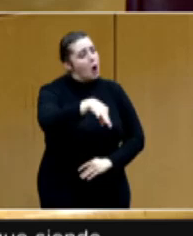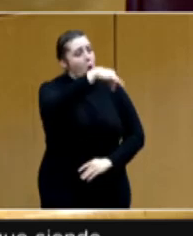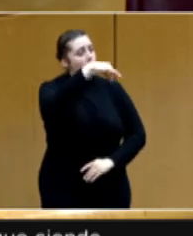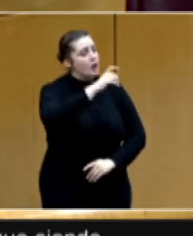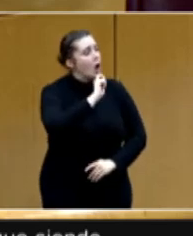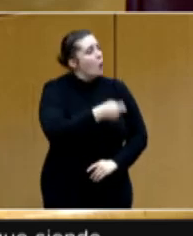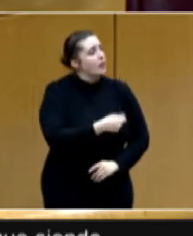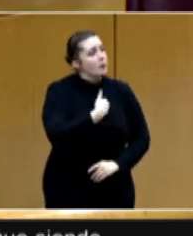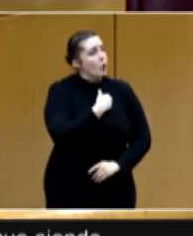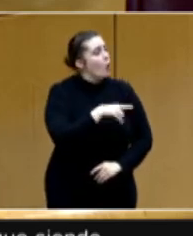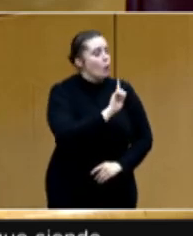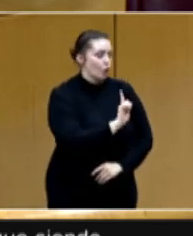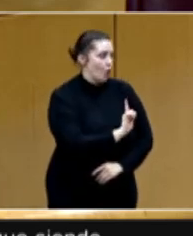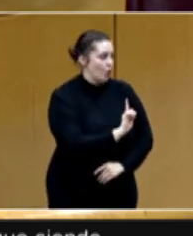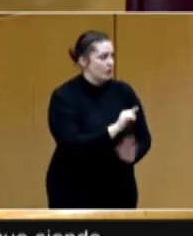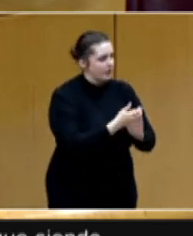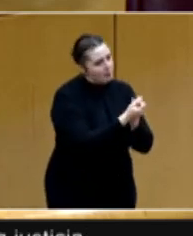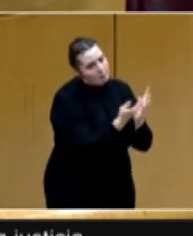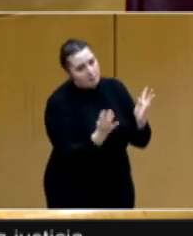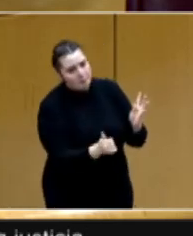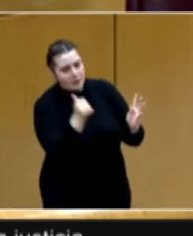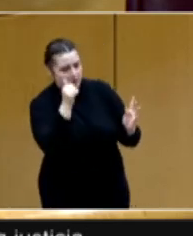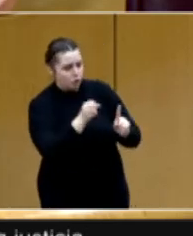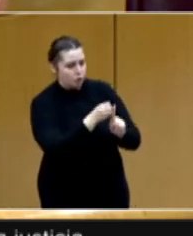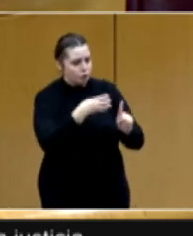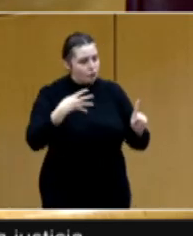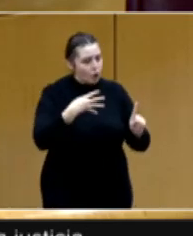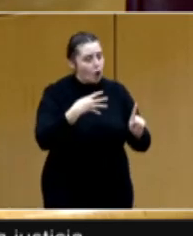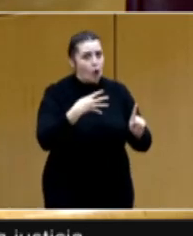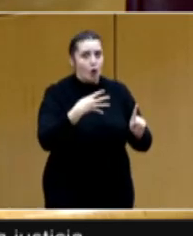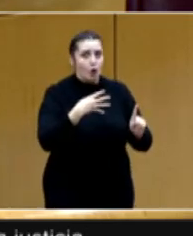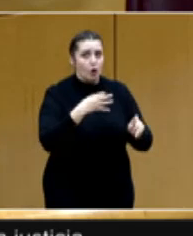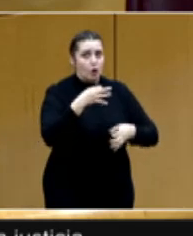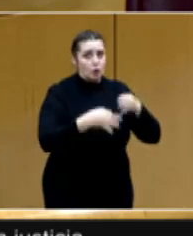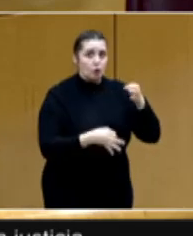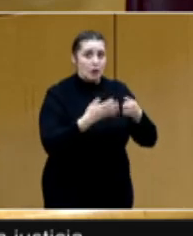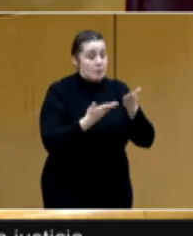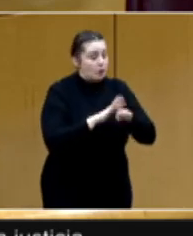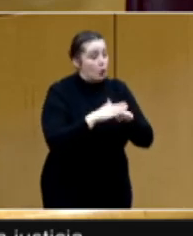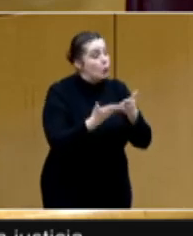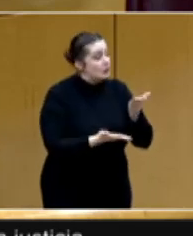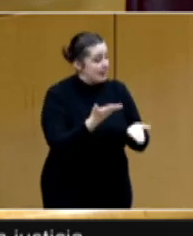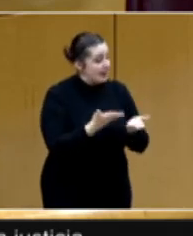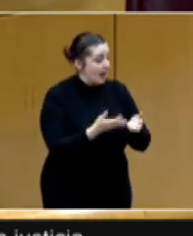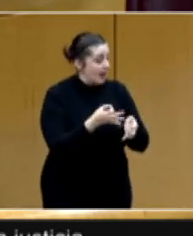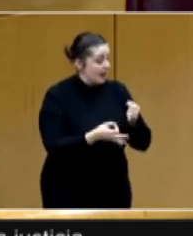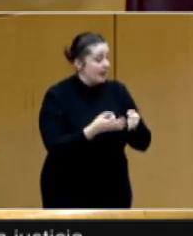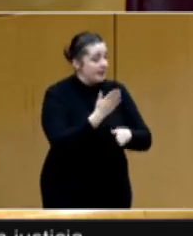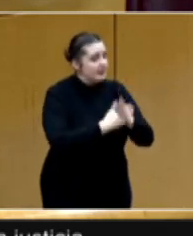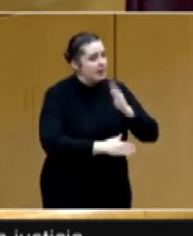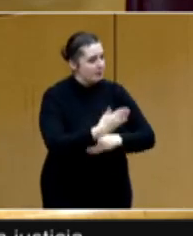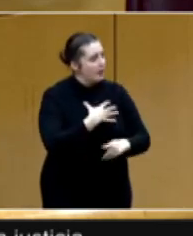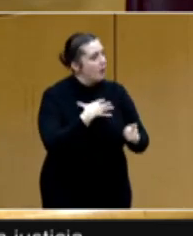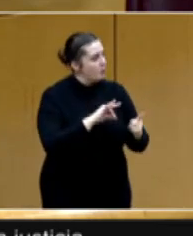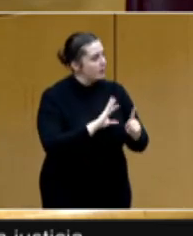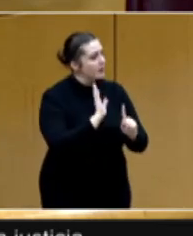los jueces y el foro justicia y discapacidad Por cierto pueden encontrar información sobre el mismo en